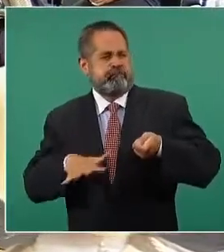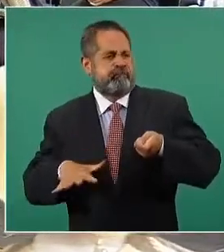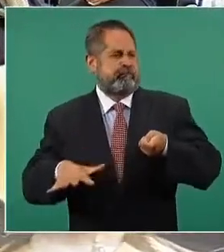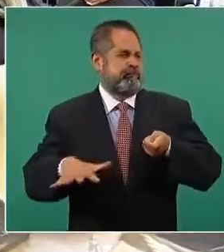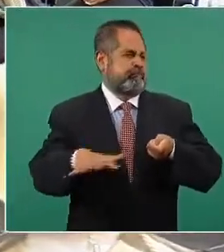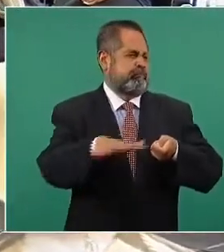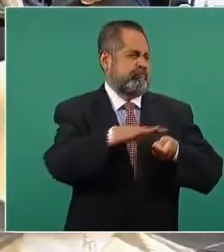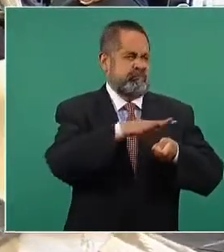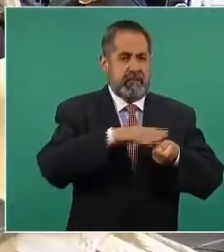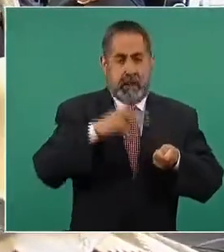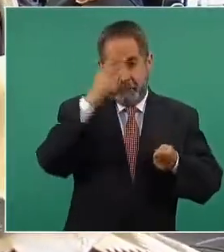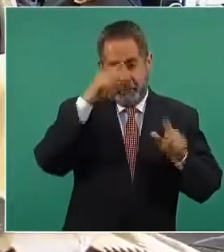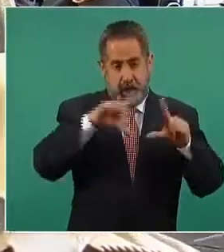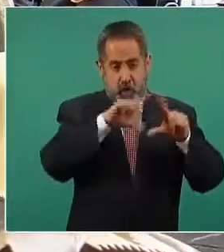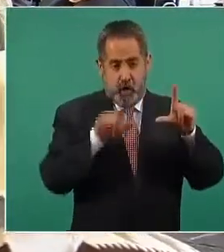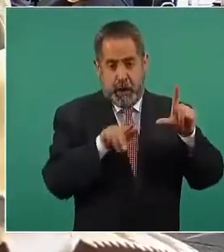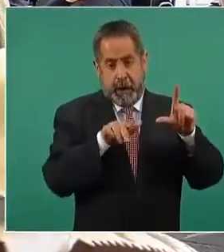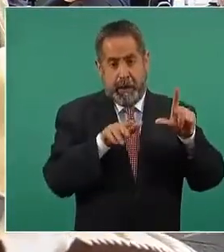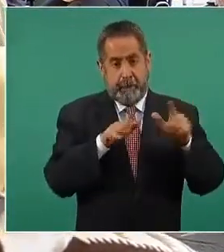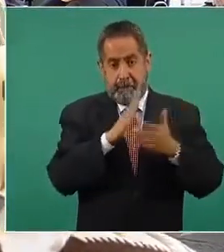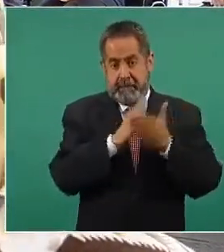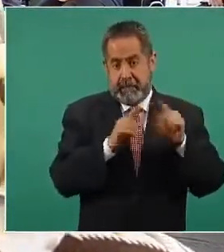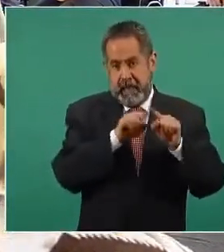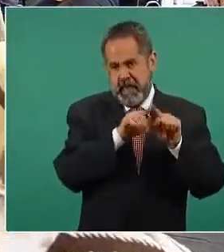el área de Mesoamérica.